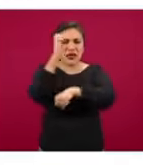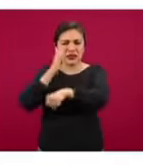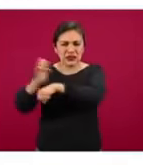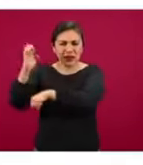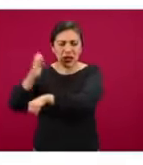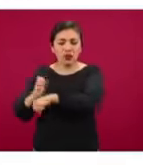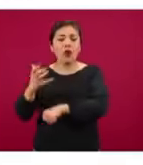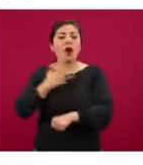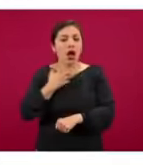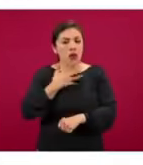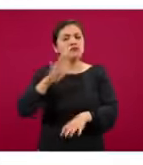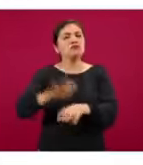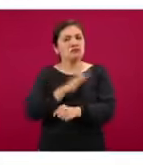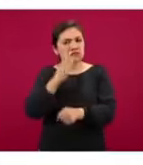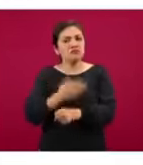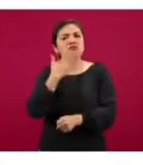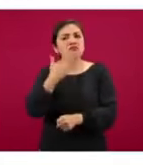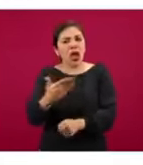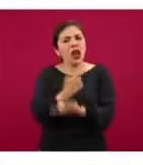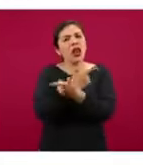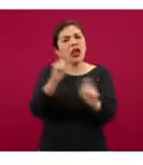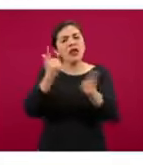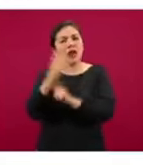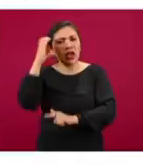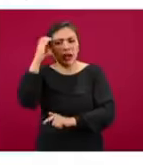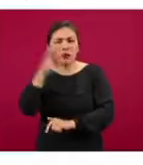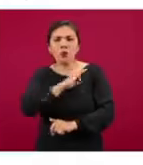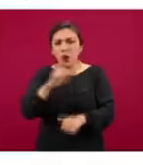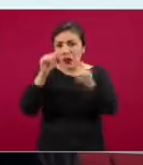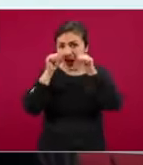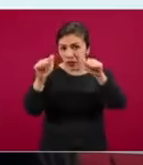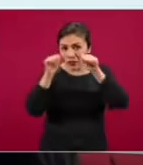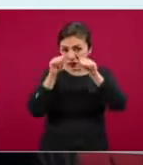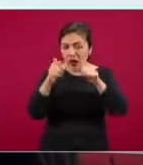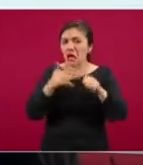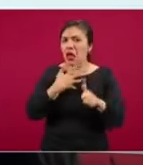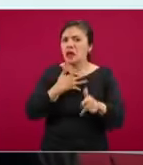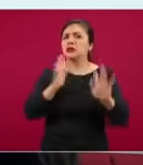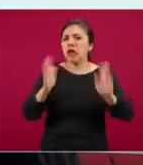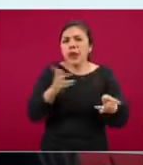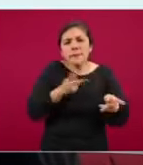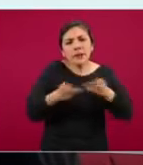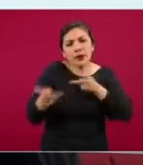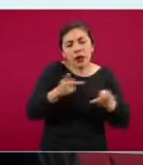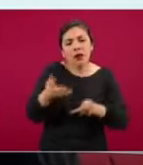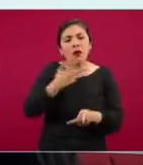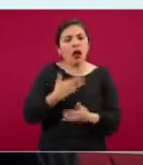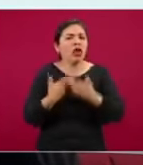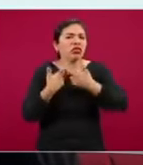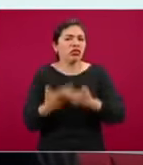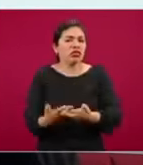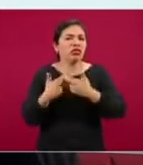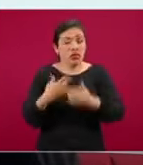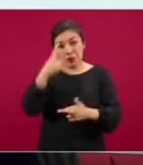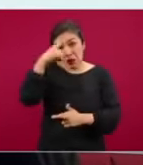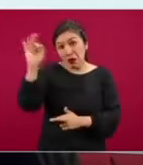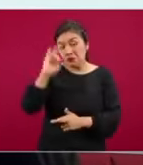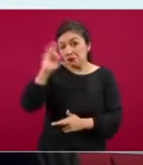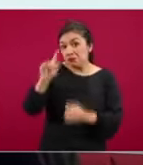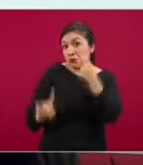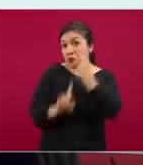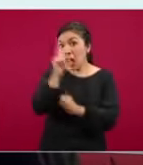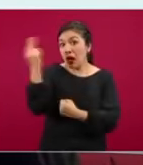federativas tiene una muy buena disponibilidad de camas generales, es decir, están preparados, tienen suficiencia para en su momento